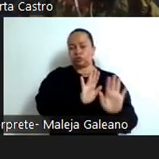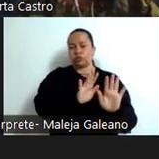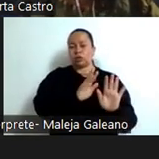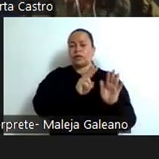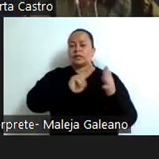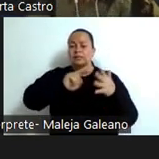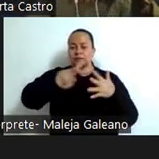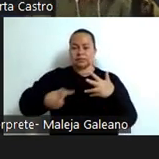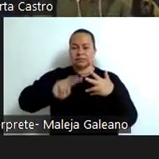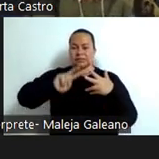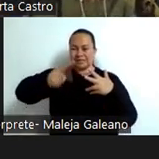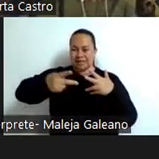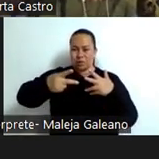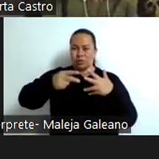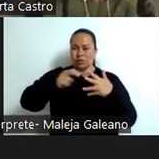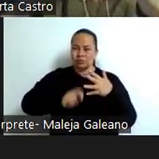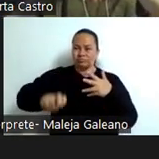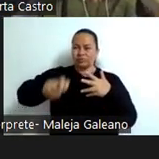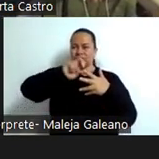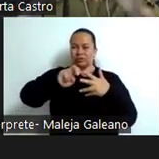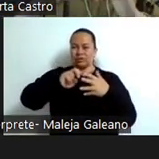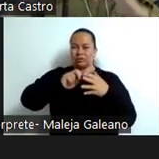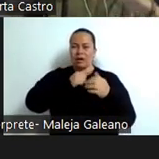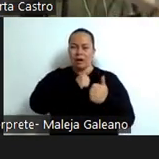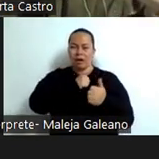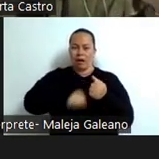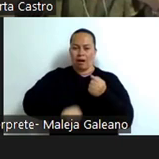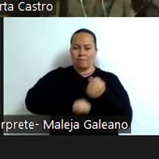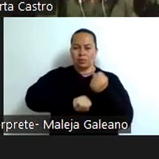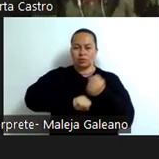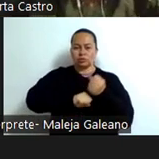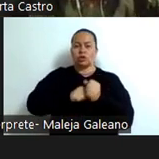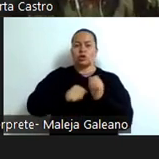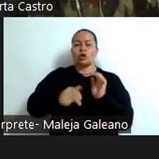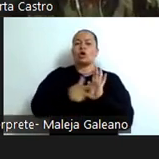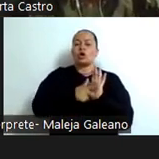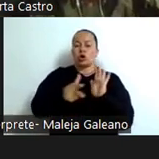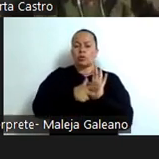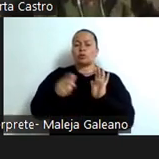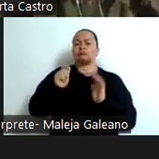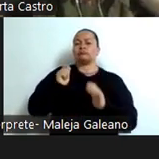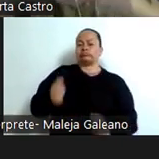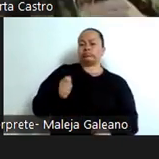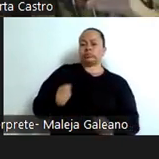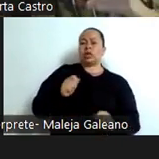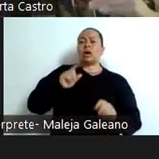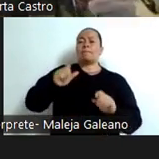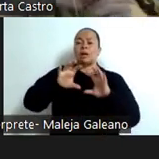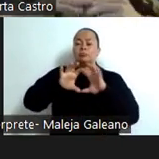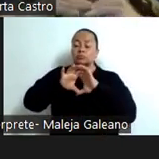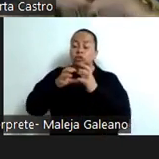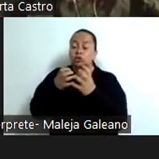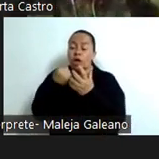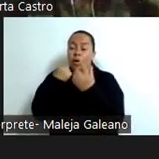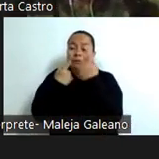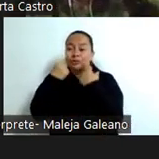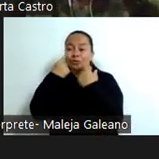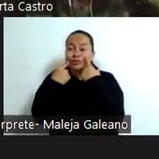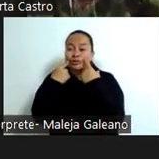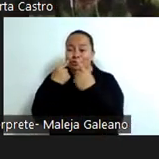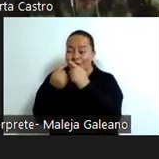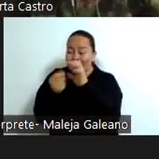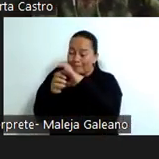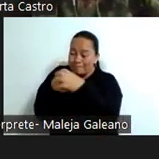solidaridad es decir la corte lo va entendiendo como esta primera capa de la cebolla no puede Entonces le voy a decir a la eps si la